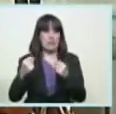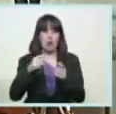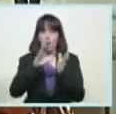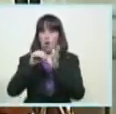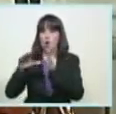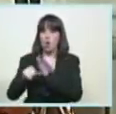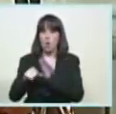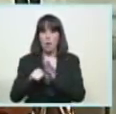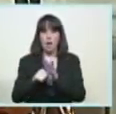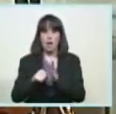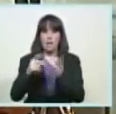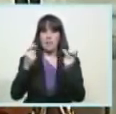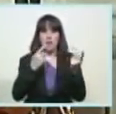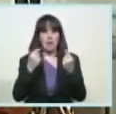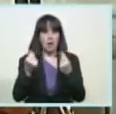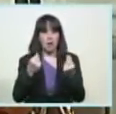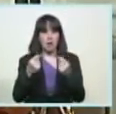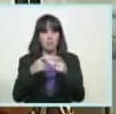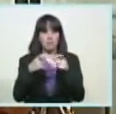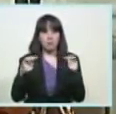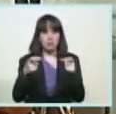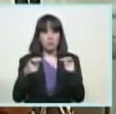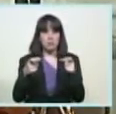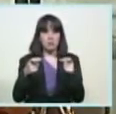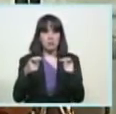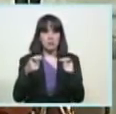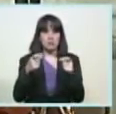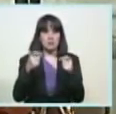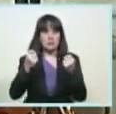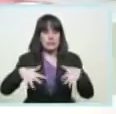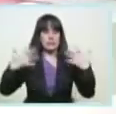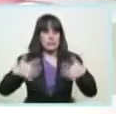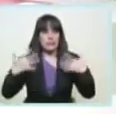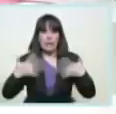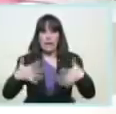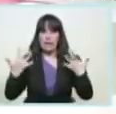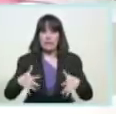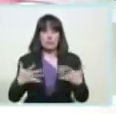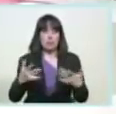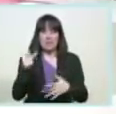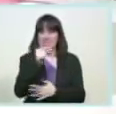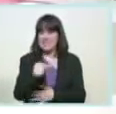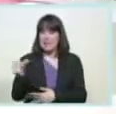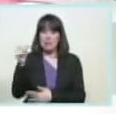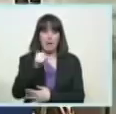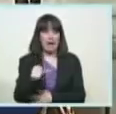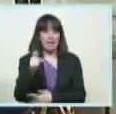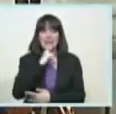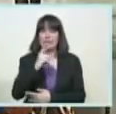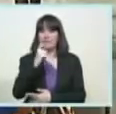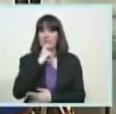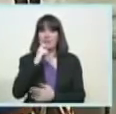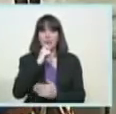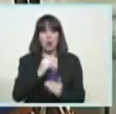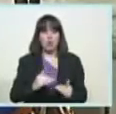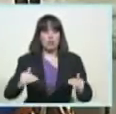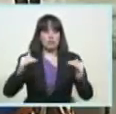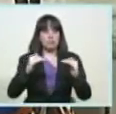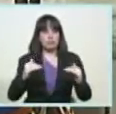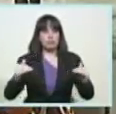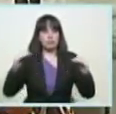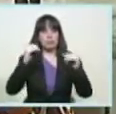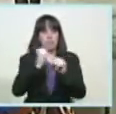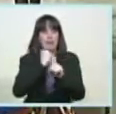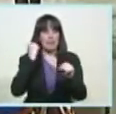roban las monedas y la hacen la guerra inflacionaria el pueblo ha sido cruda esta semana por eso ha incrementado las acciones